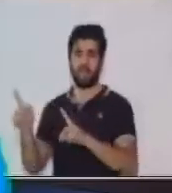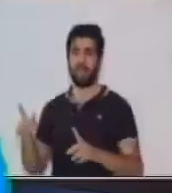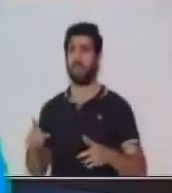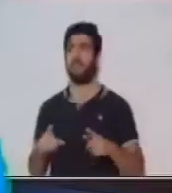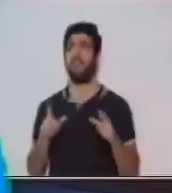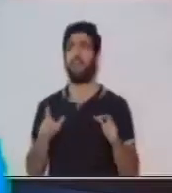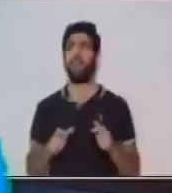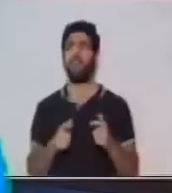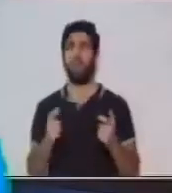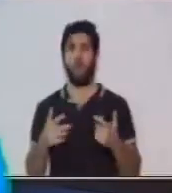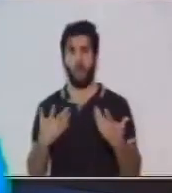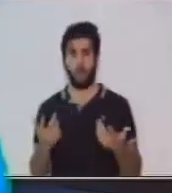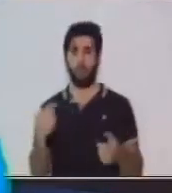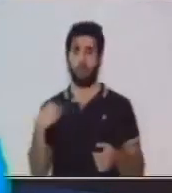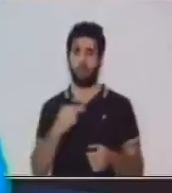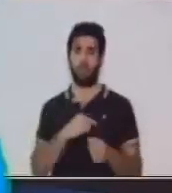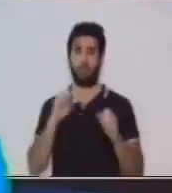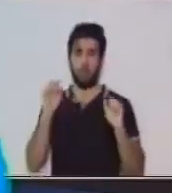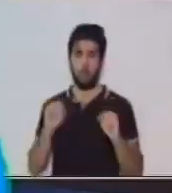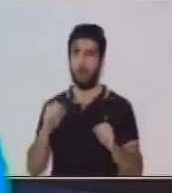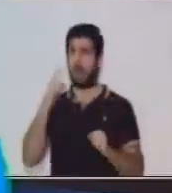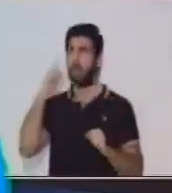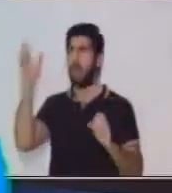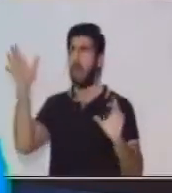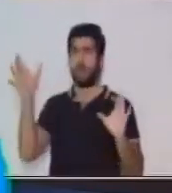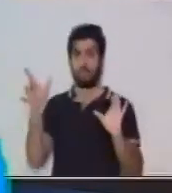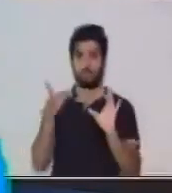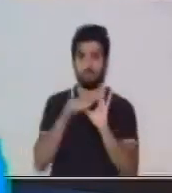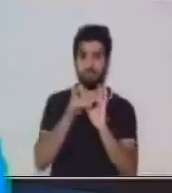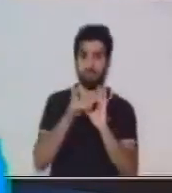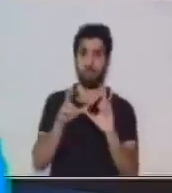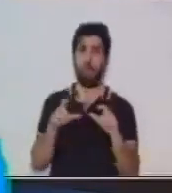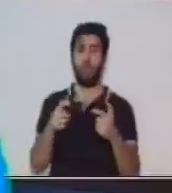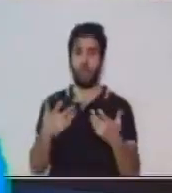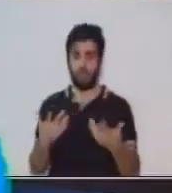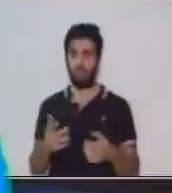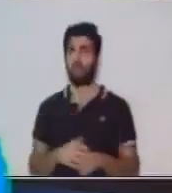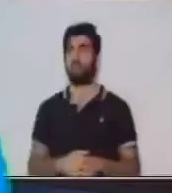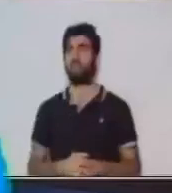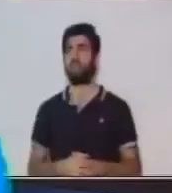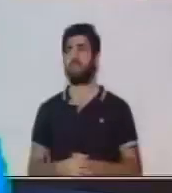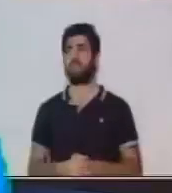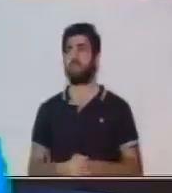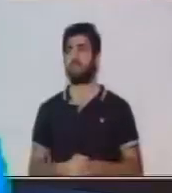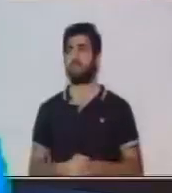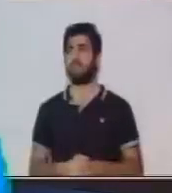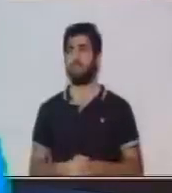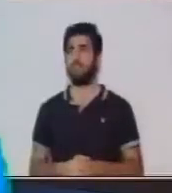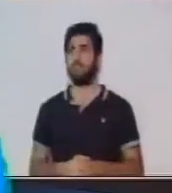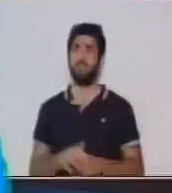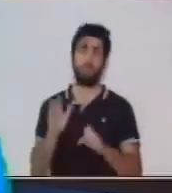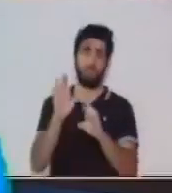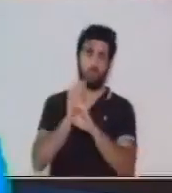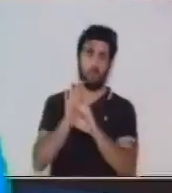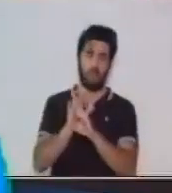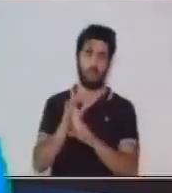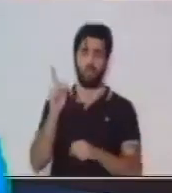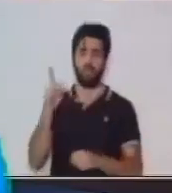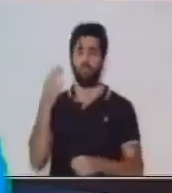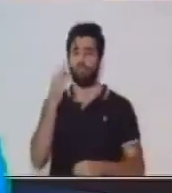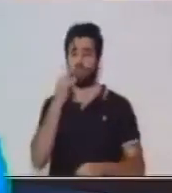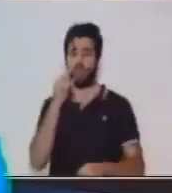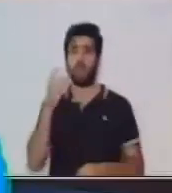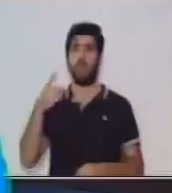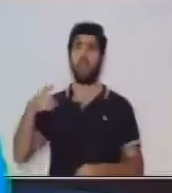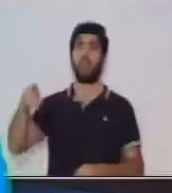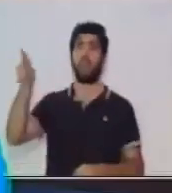Porque podemos enlazar aquí lo que corresponde a medio social. Te dejo, por ejemplo, una diosa griega. Puedes